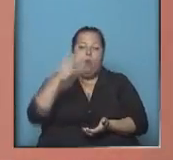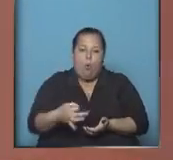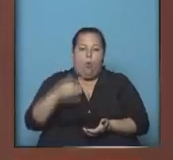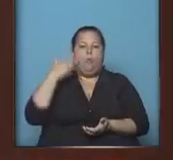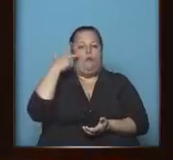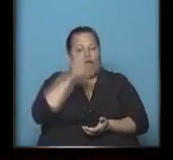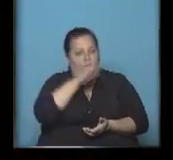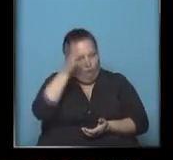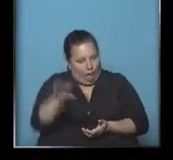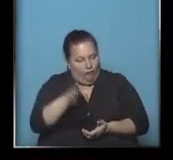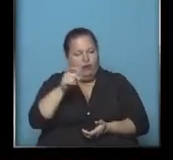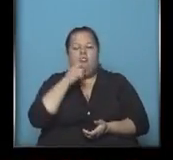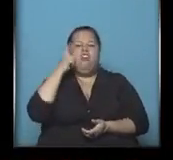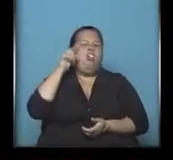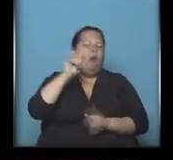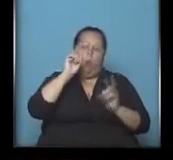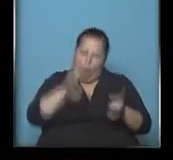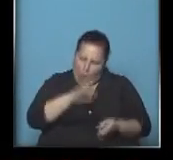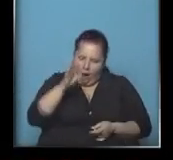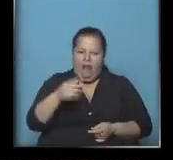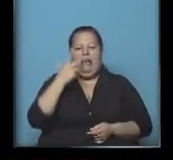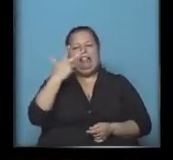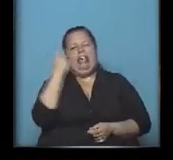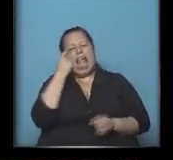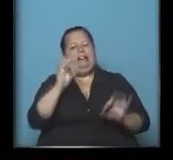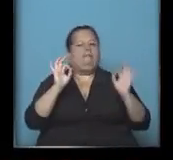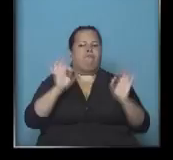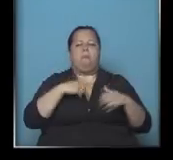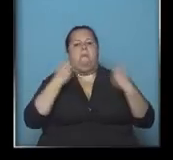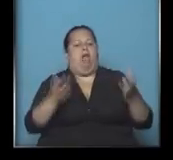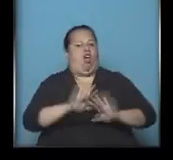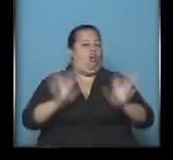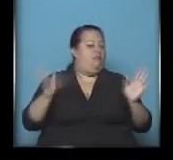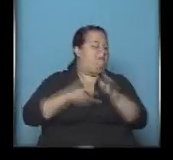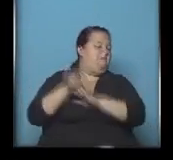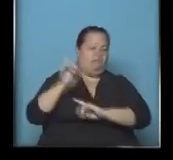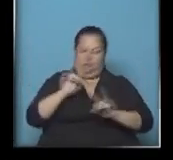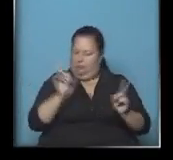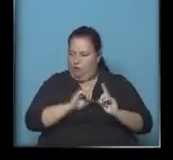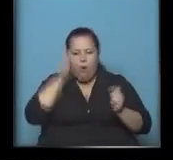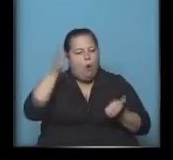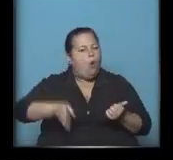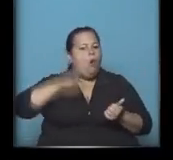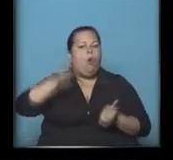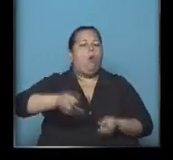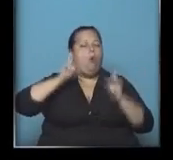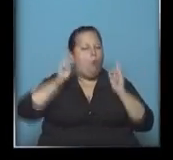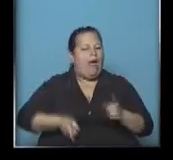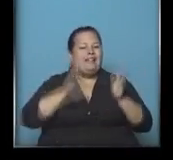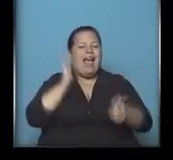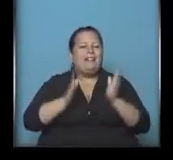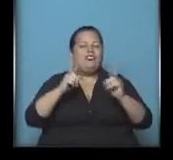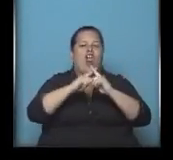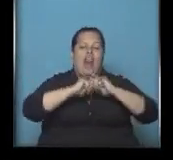inyectarse por más que no le duela o se ponga tres inyecciones estoy mucho mejor no voy más de ninguna manera es un tratamiento